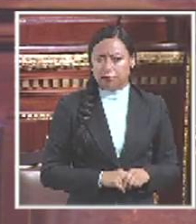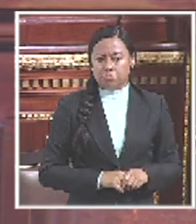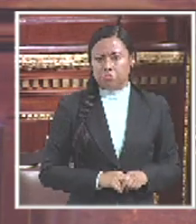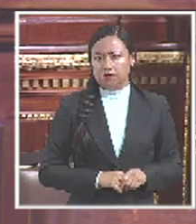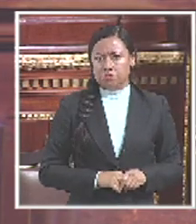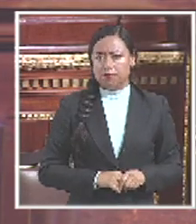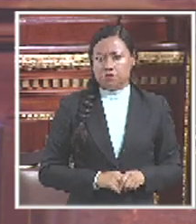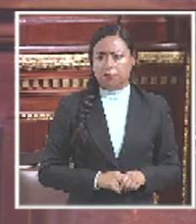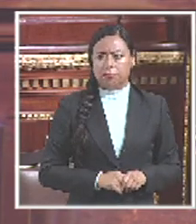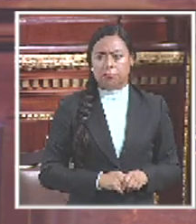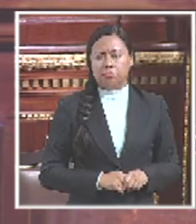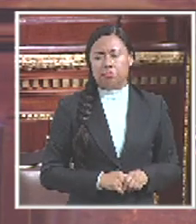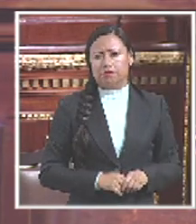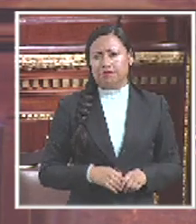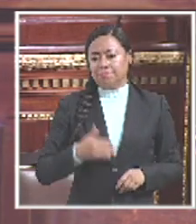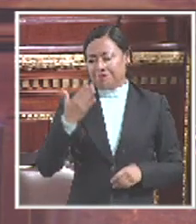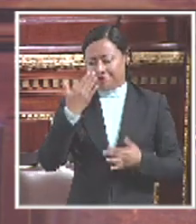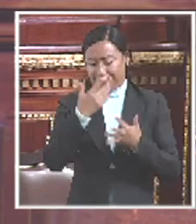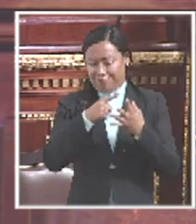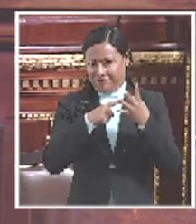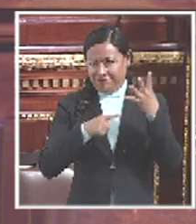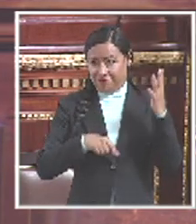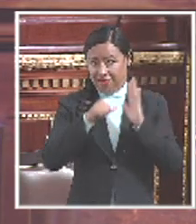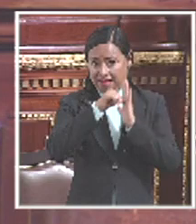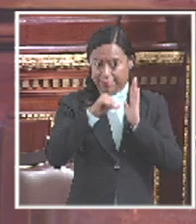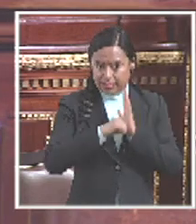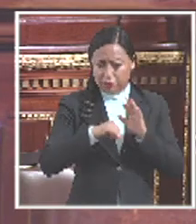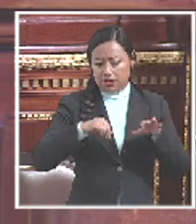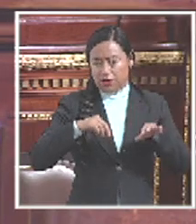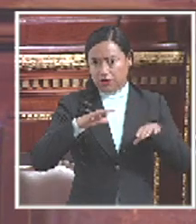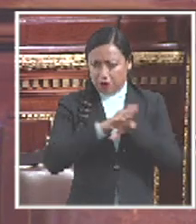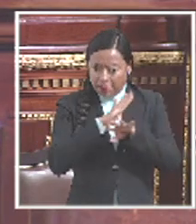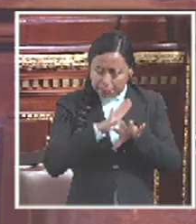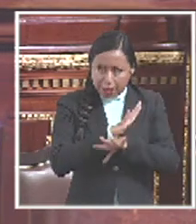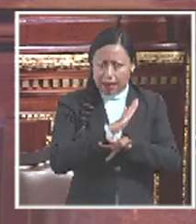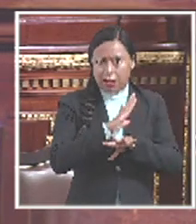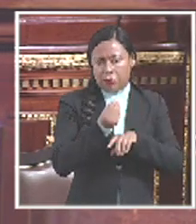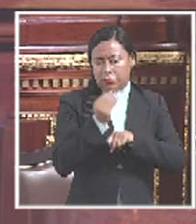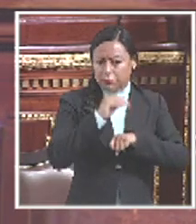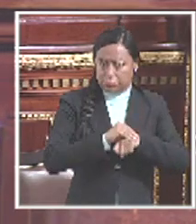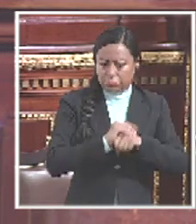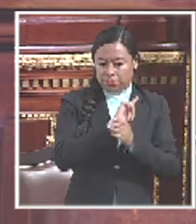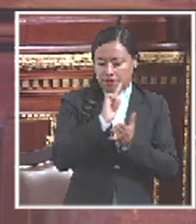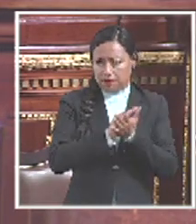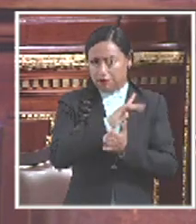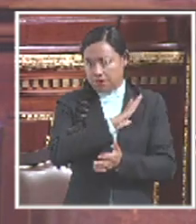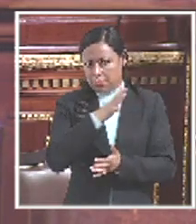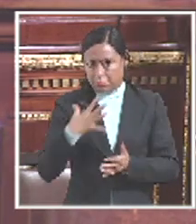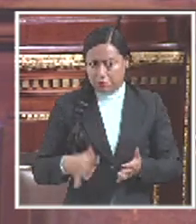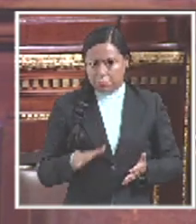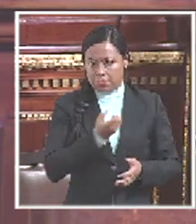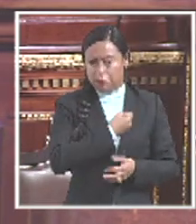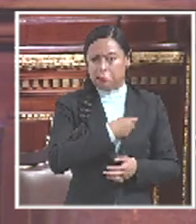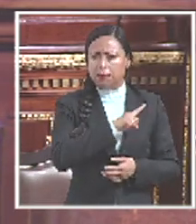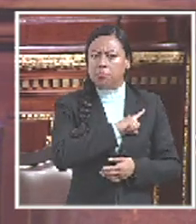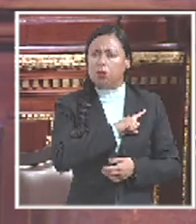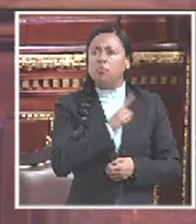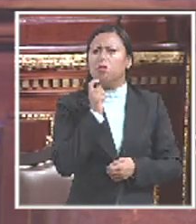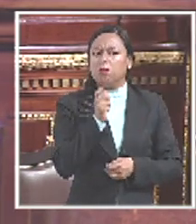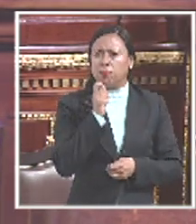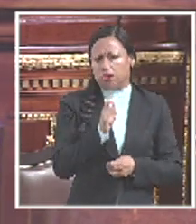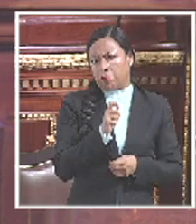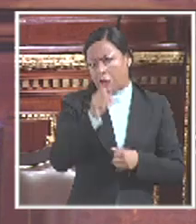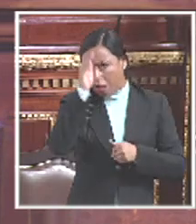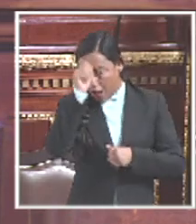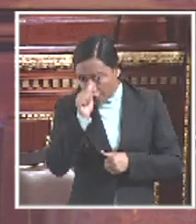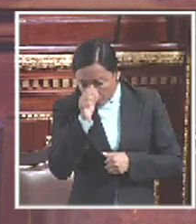Muchos de los artículos que se reformaron y adicionaron a la Ley General de Salud se refieren a acuerdos de coordinación entre el